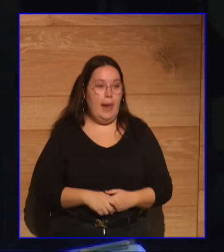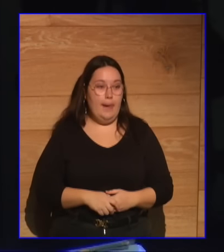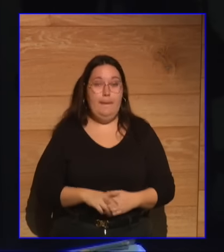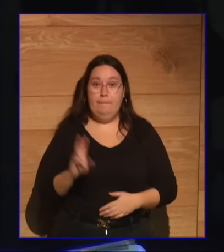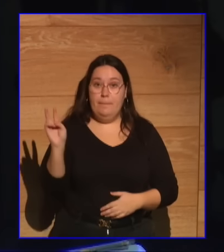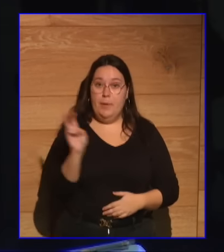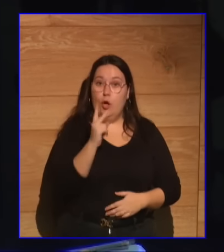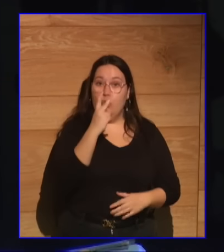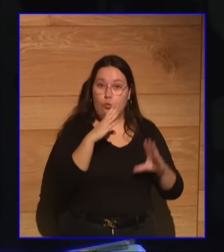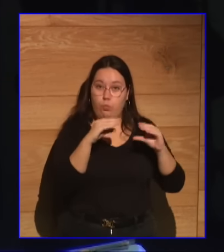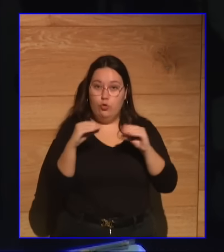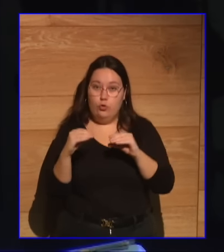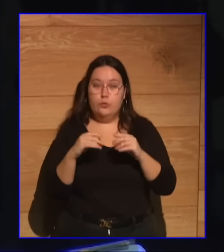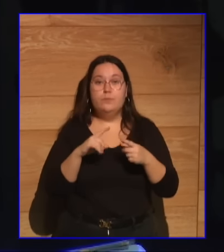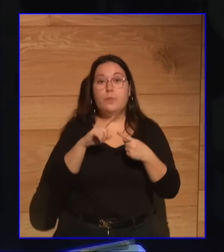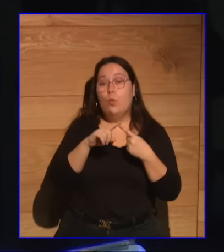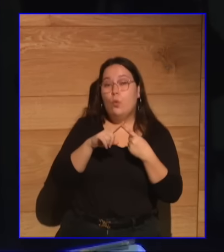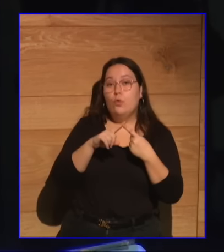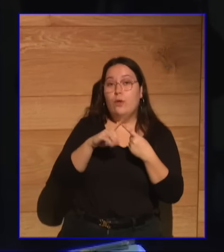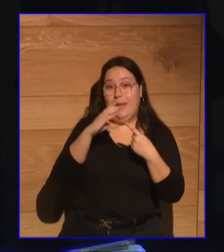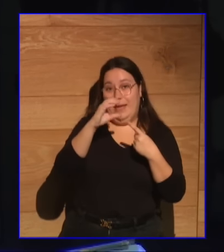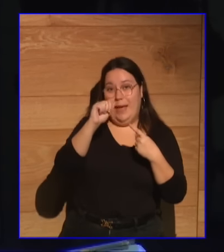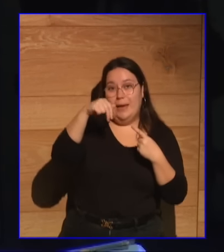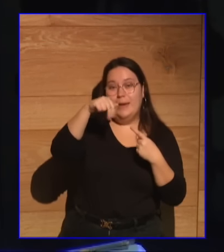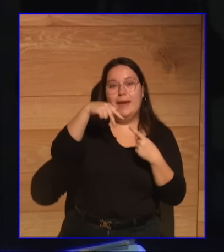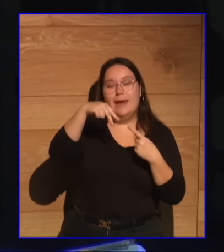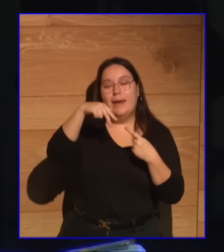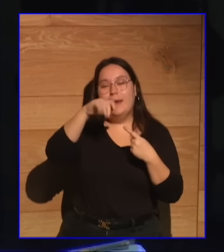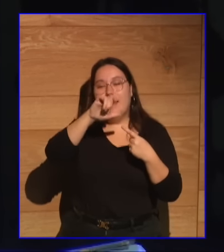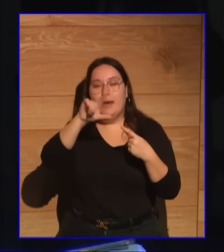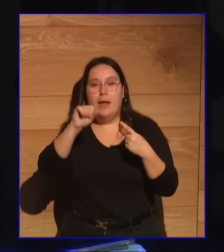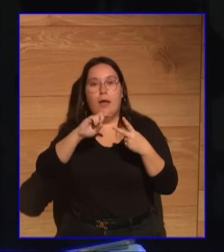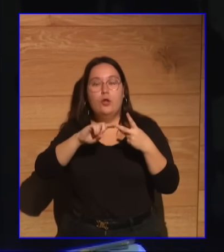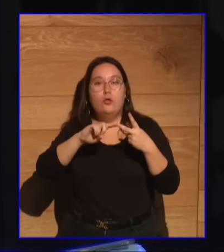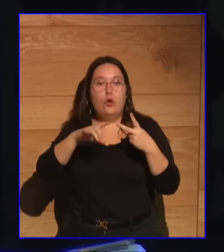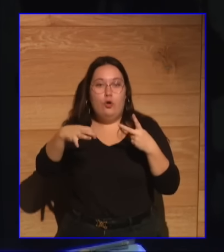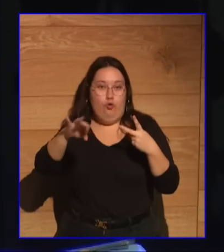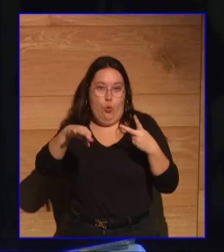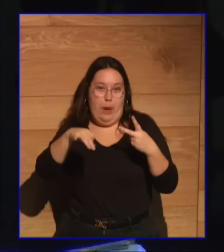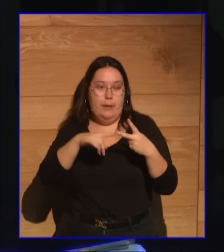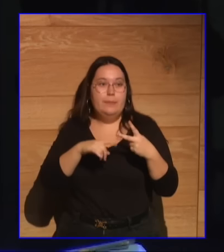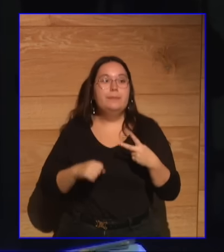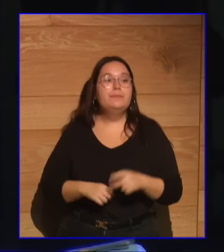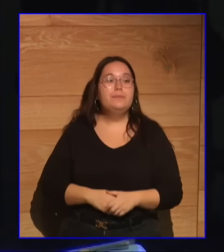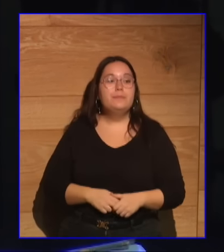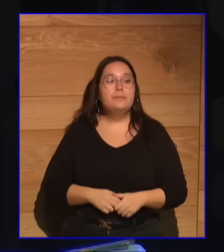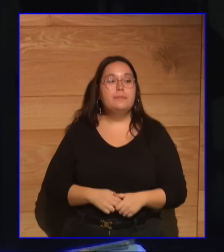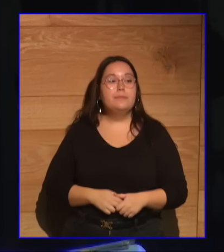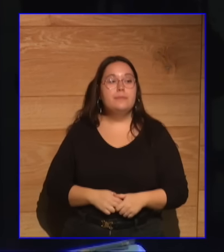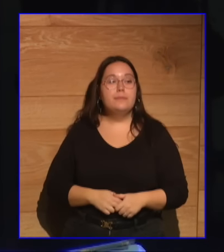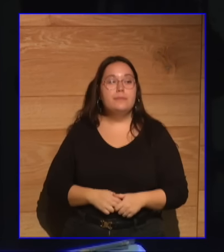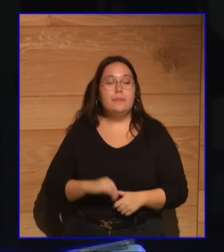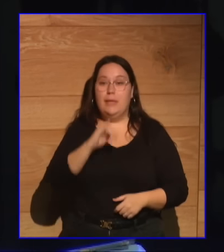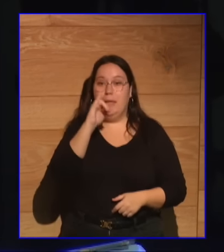dos bollos, sí. Uno de los cuales es de canela, uh-huh, y otro es de sí mismo. De sí mismo. Es, muy eso bien. Es. Y nos dice